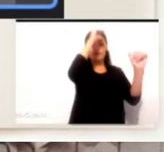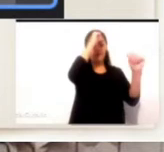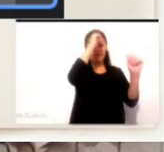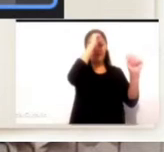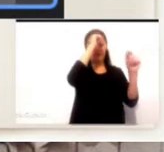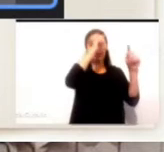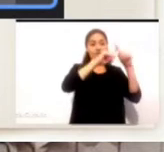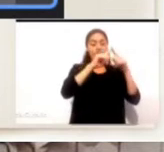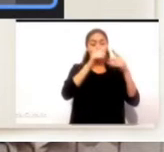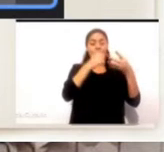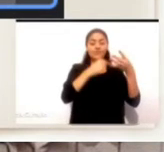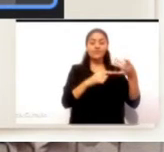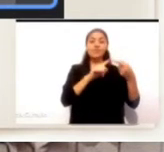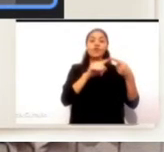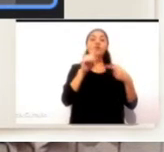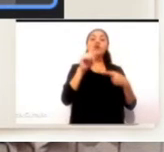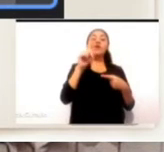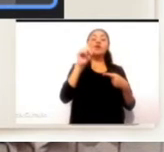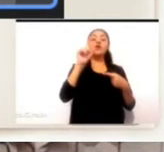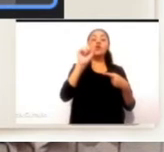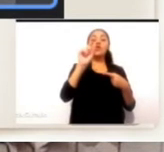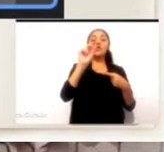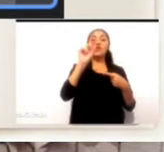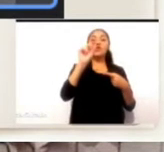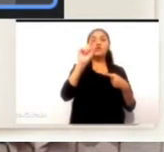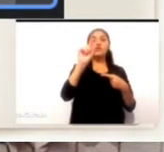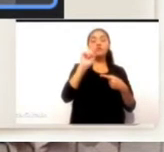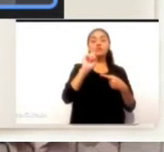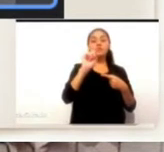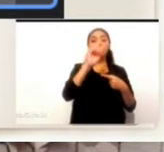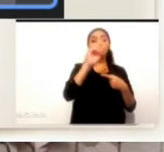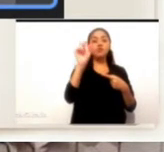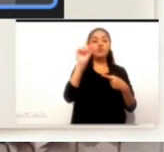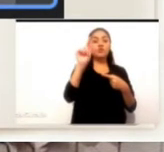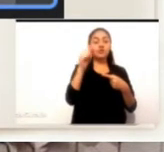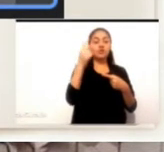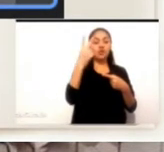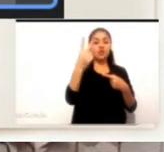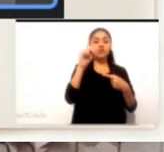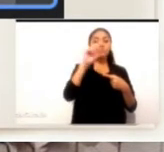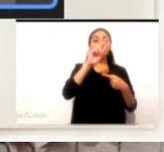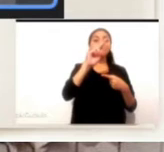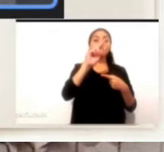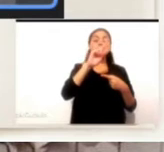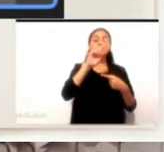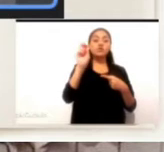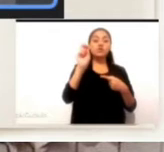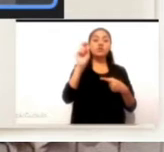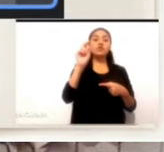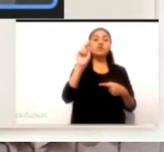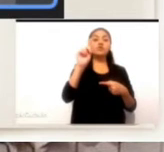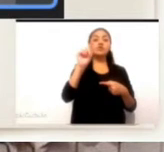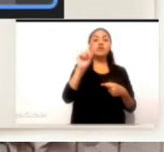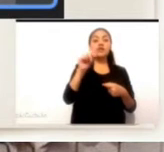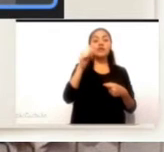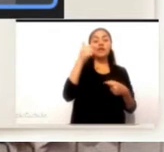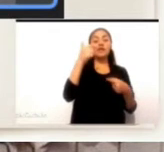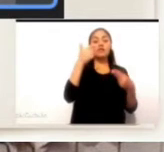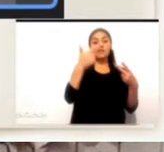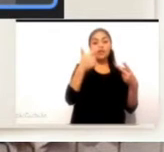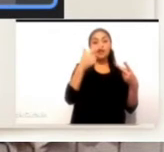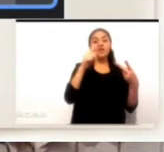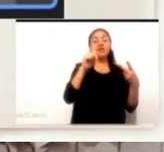números 272, 277, 283, 284,